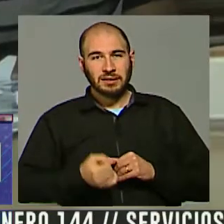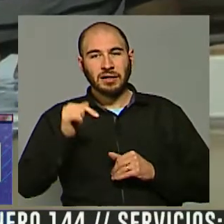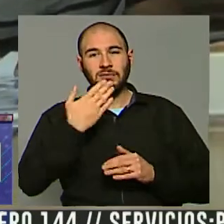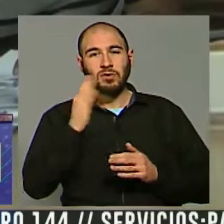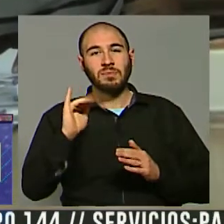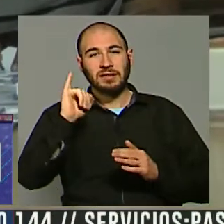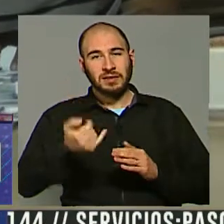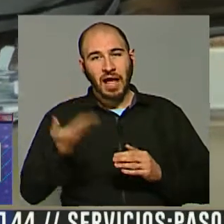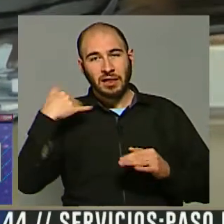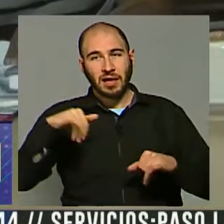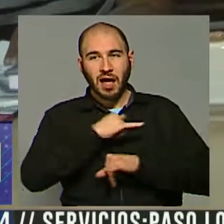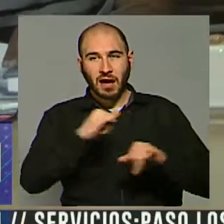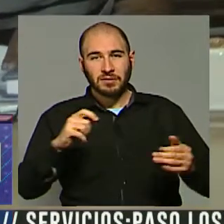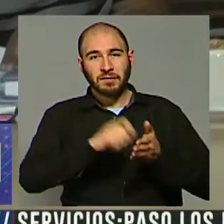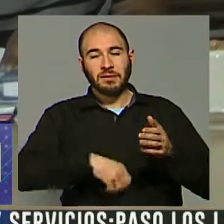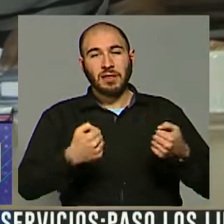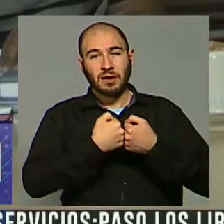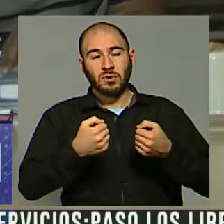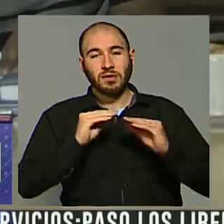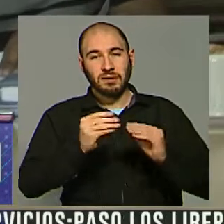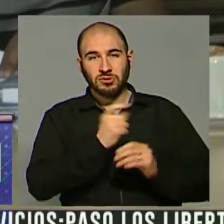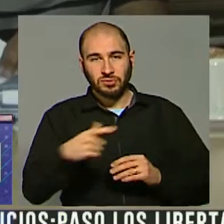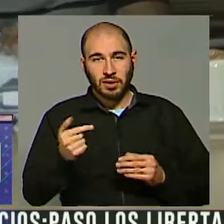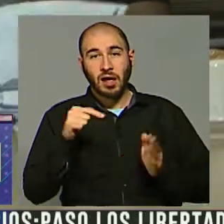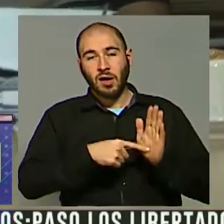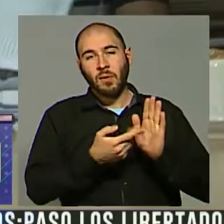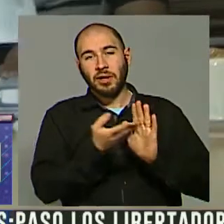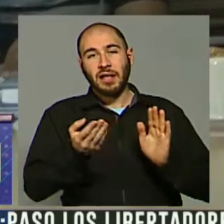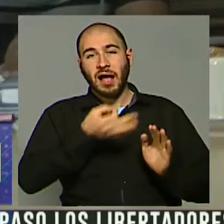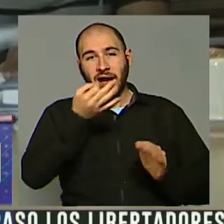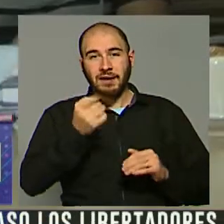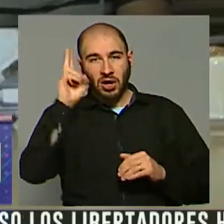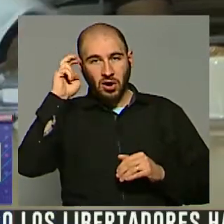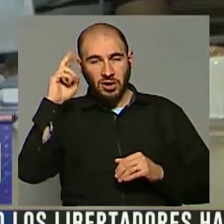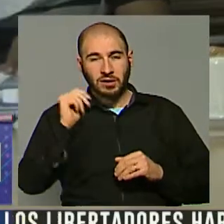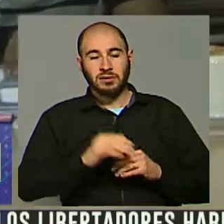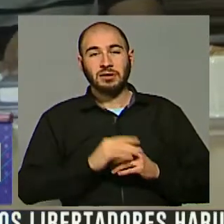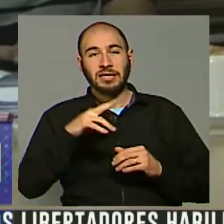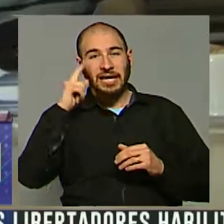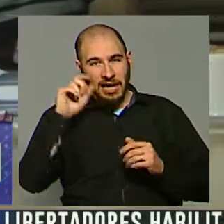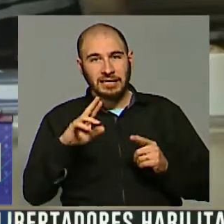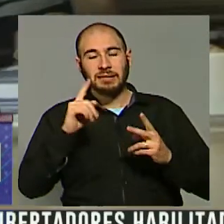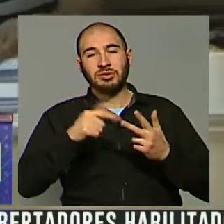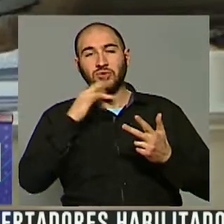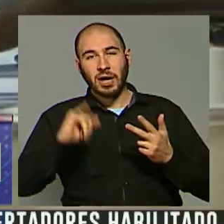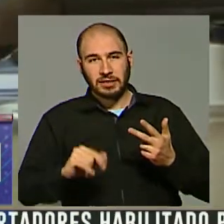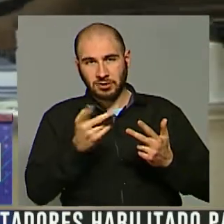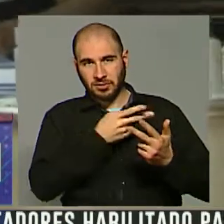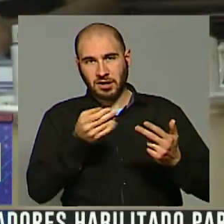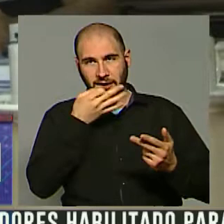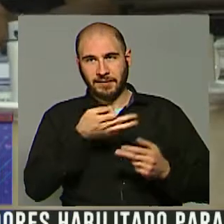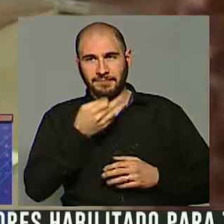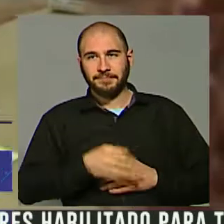cumplir lo que anunciaron y lo que firmaron en las paritarias. Compartimos la palabra de Alfredo Cornejo, Lisandro Nieri y Ulpiano Suárez, que decían lo